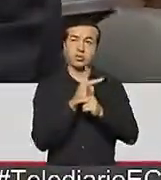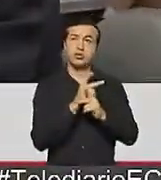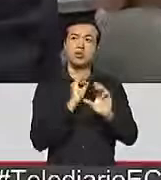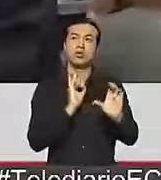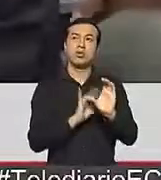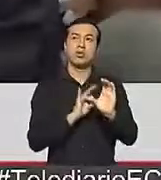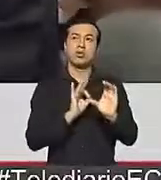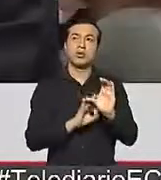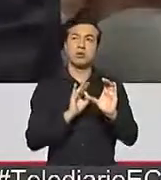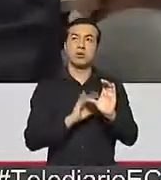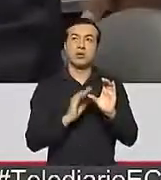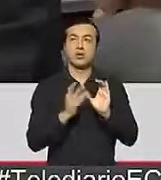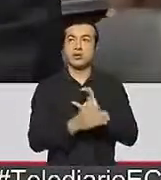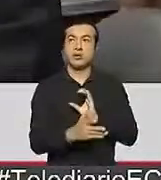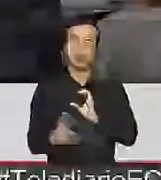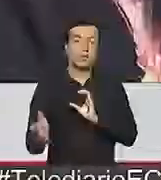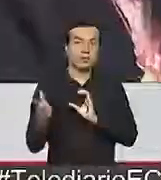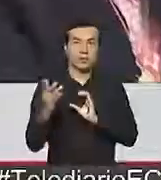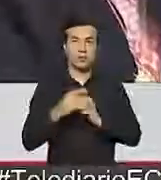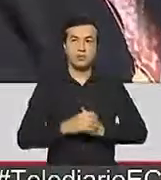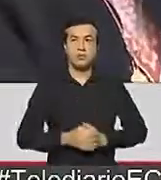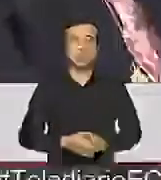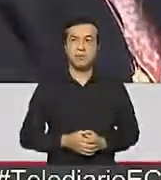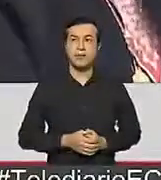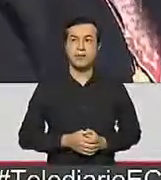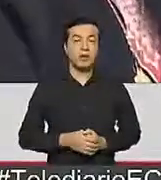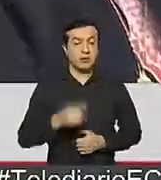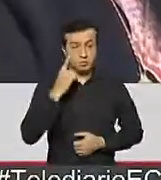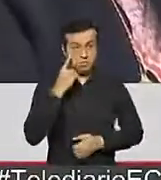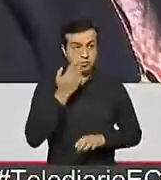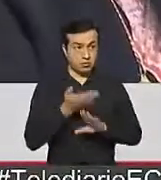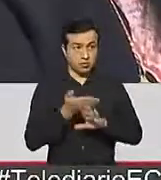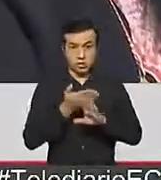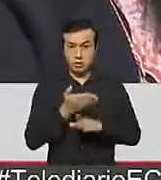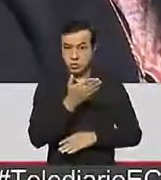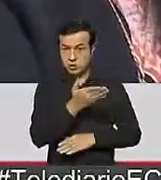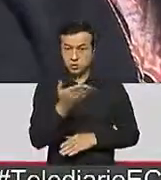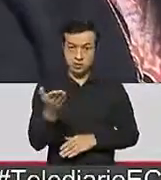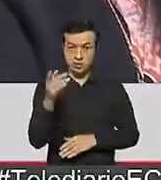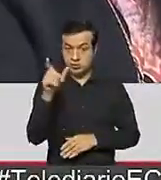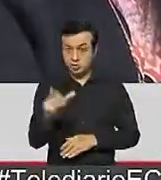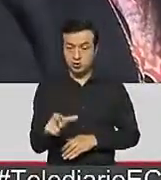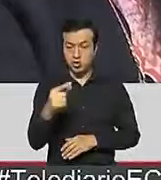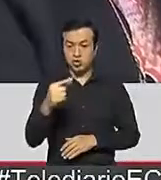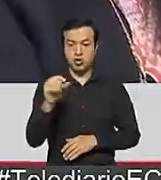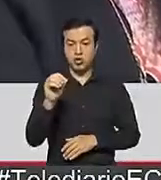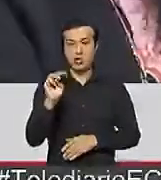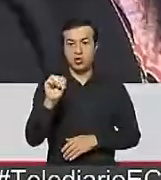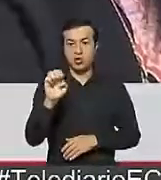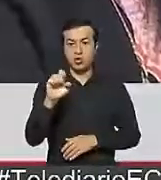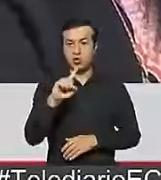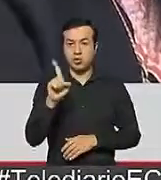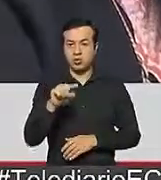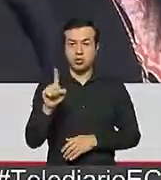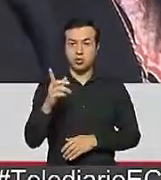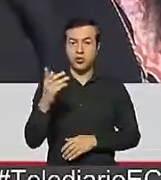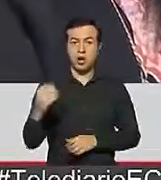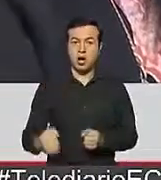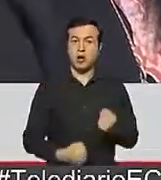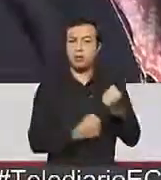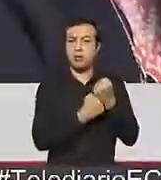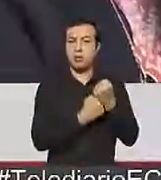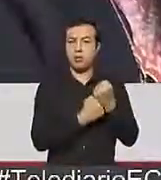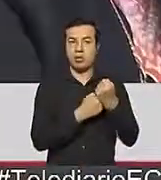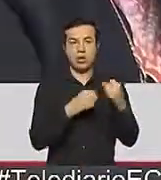Participación Ciudadana y Control Social. Porque se está viendo al señor Gómez arengando a favor de